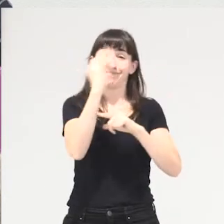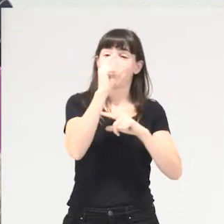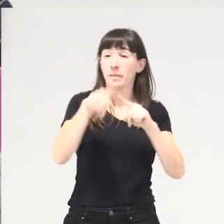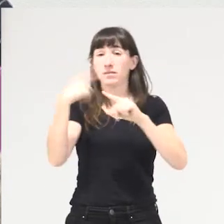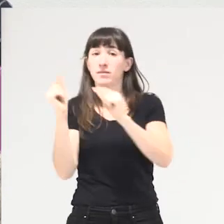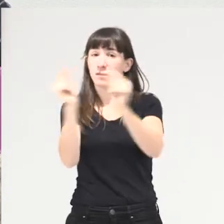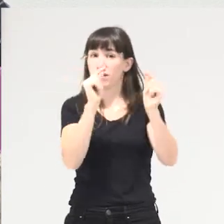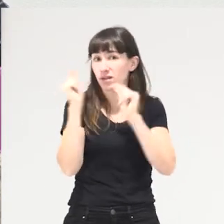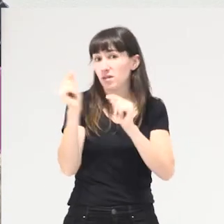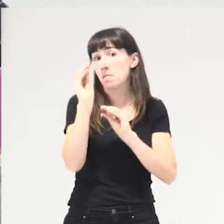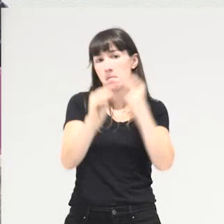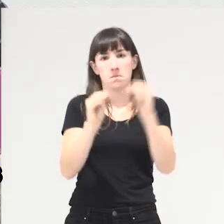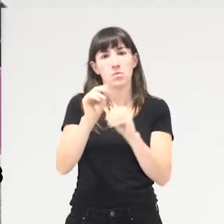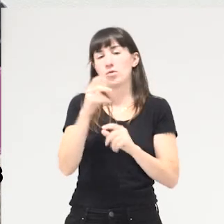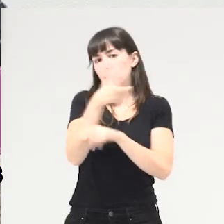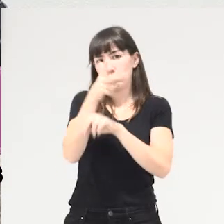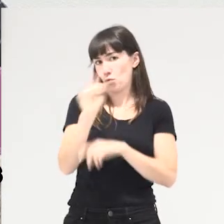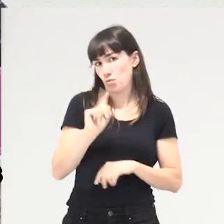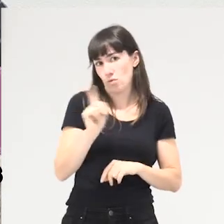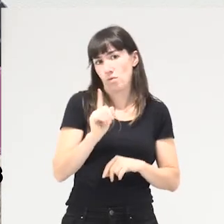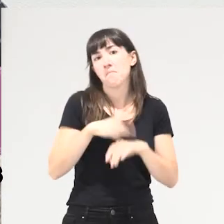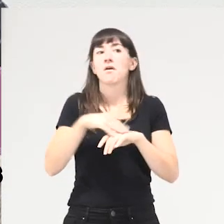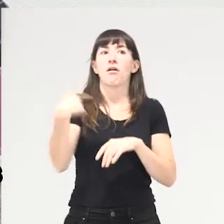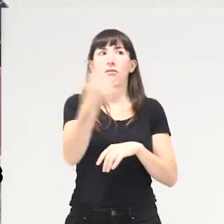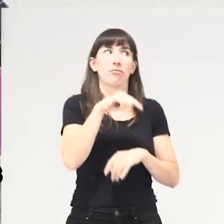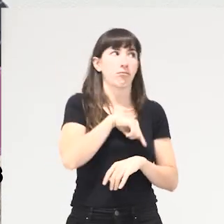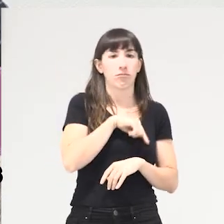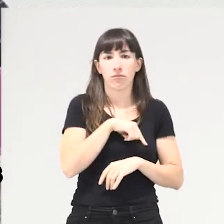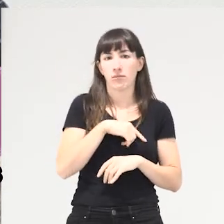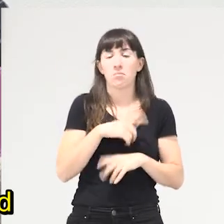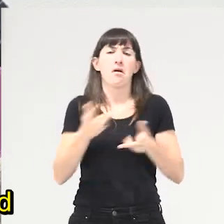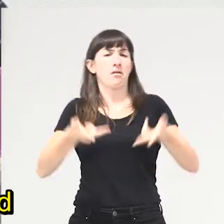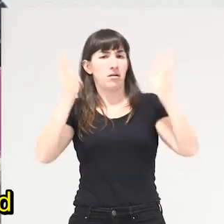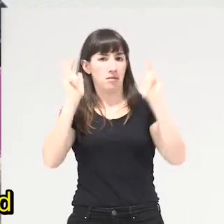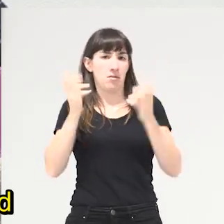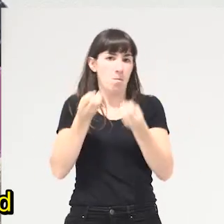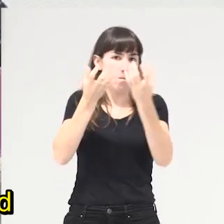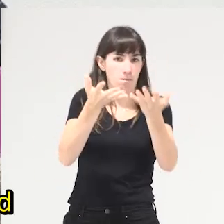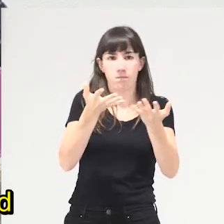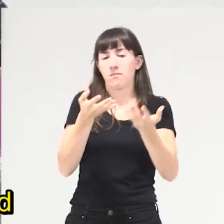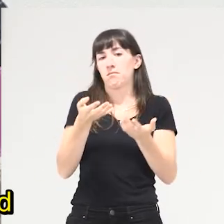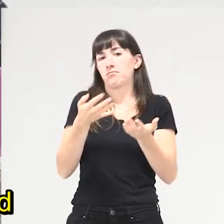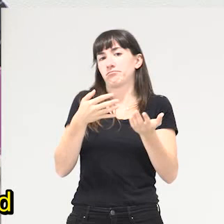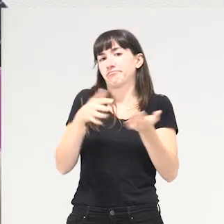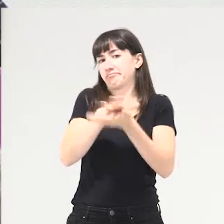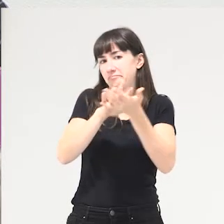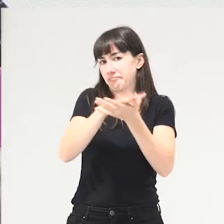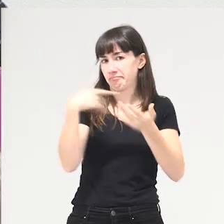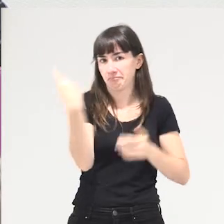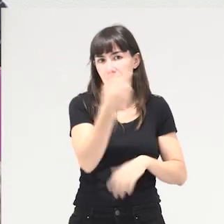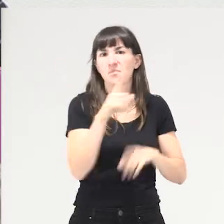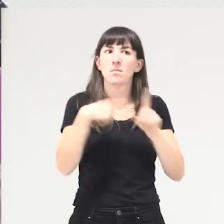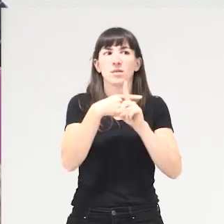del diálogo de preguntas, ¿no?, también por pues para que nos sintamos más libres de poder hablar y también pues por guardar la intimidad